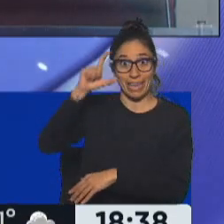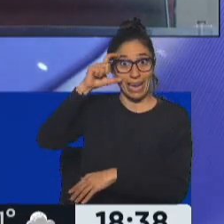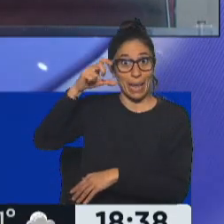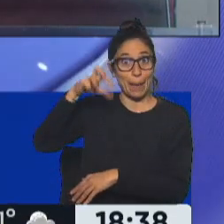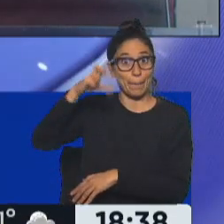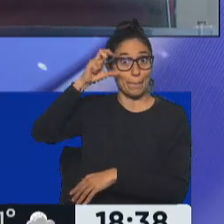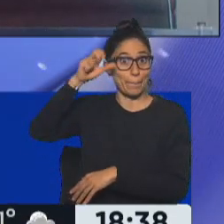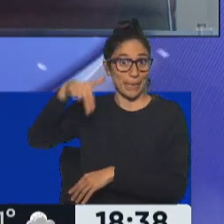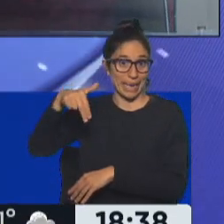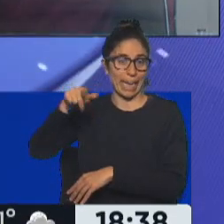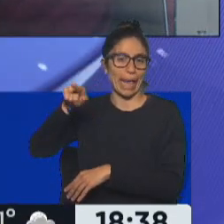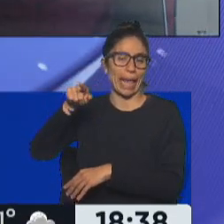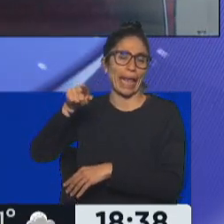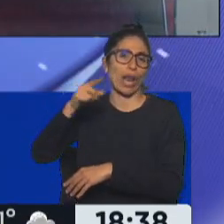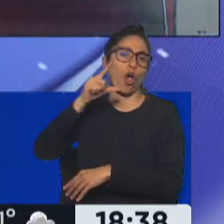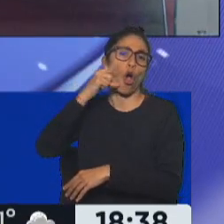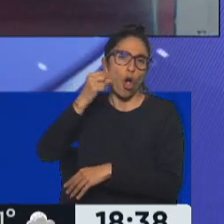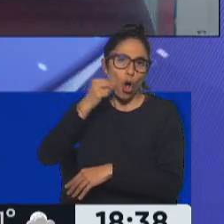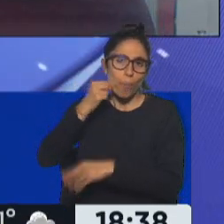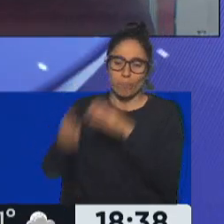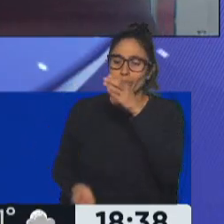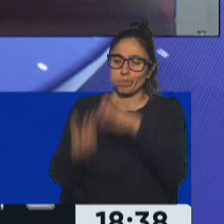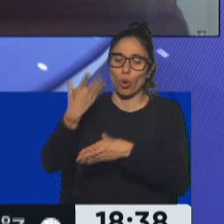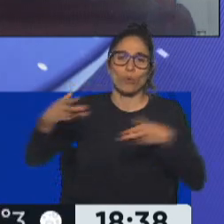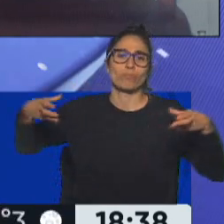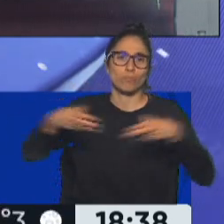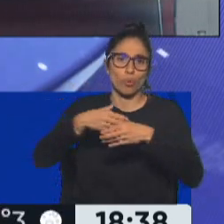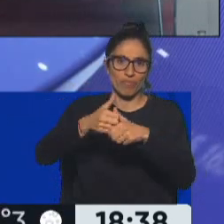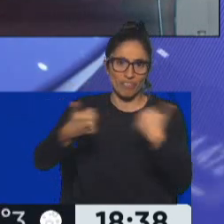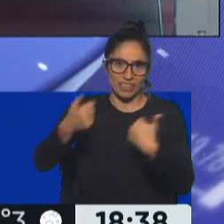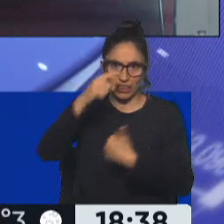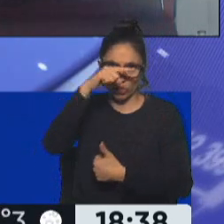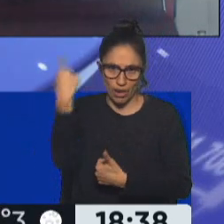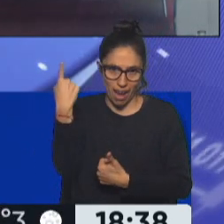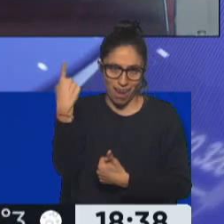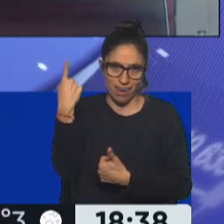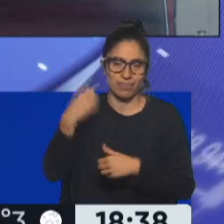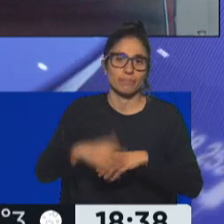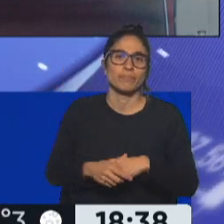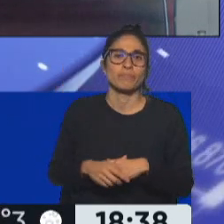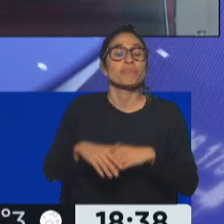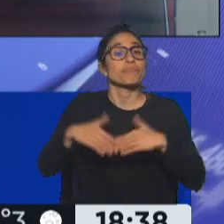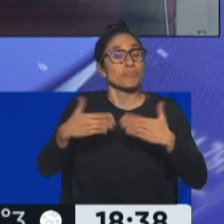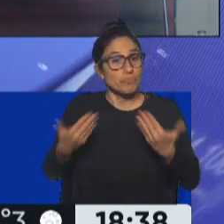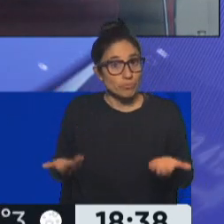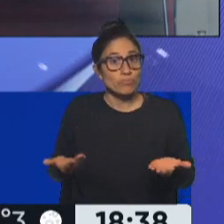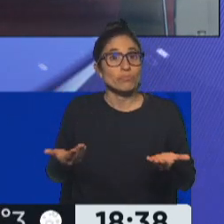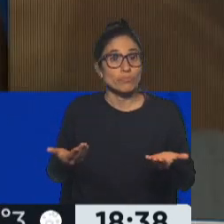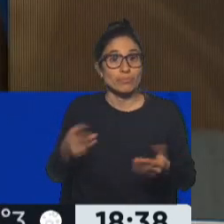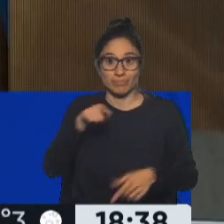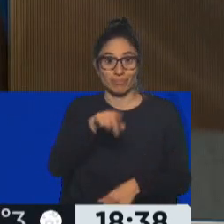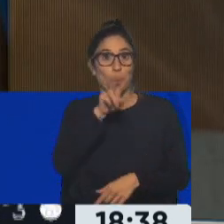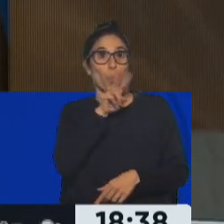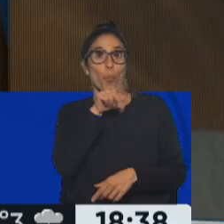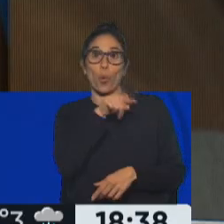del Frente Nacional. Inclusive el cambio de nombre tiene que ver con eso. Entonces, Marine Le Pen, de alguna forma, escogió a